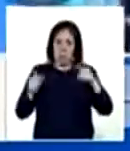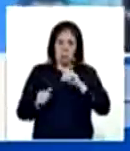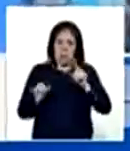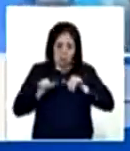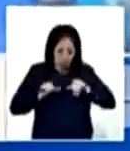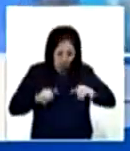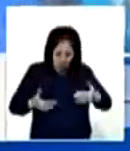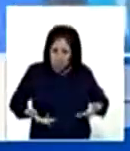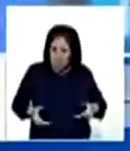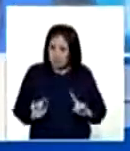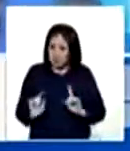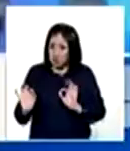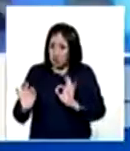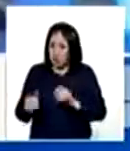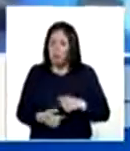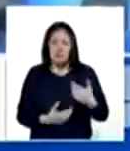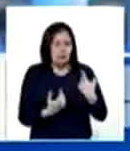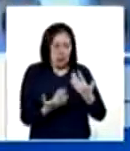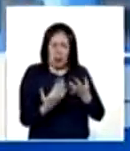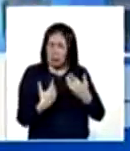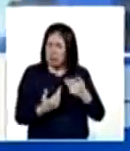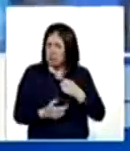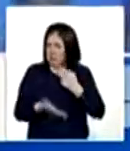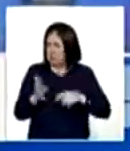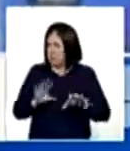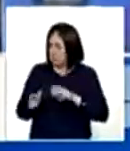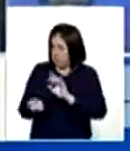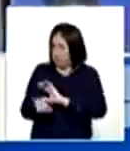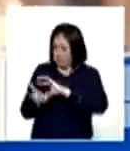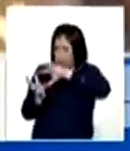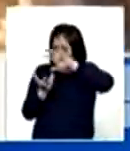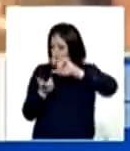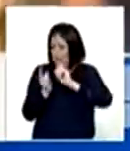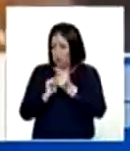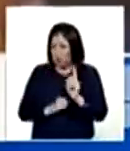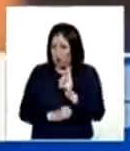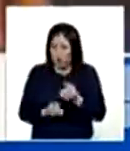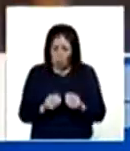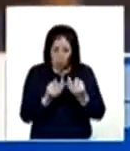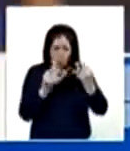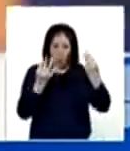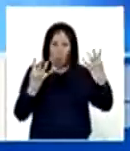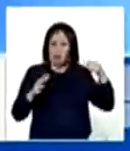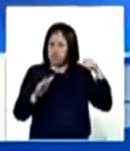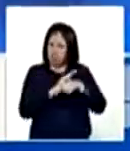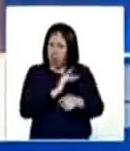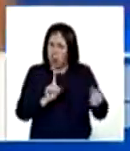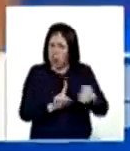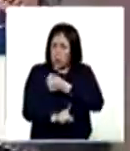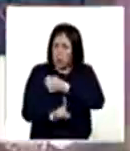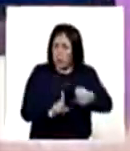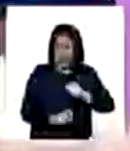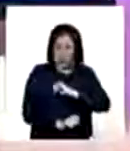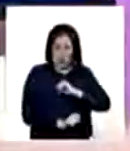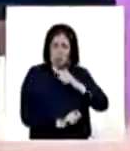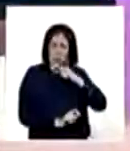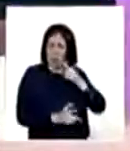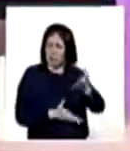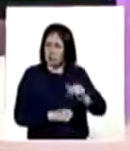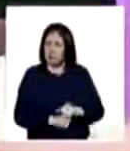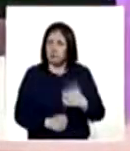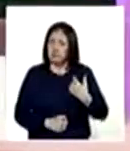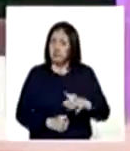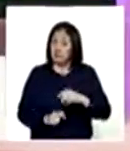medidas físicas, ni tampoco de lo que harían por cambiar el mundo, sino de las cifras de femicidio y violencia contra las mujeres.